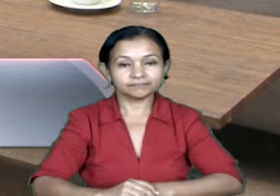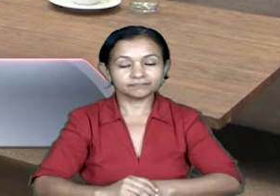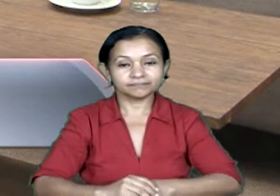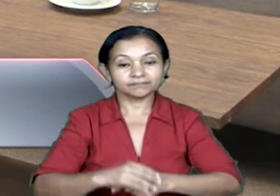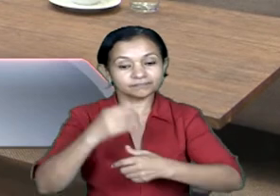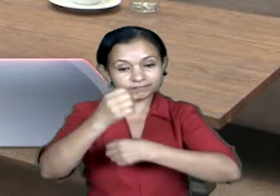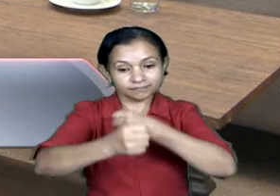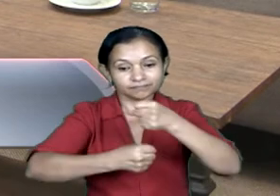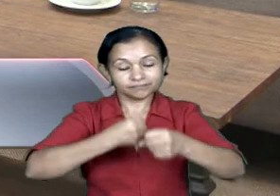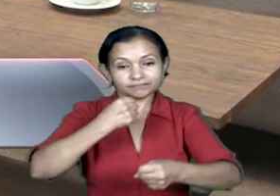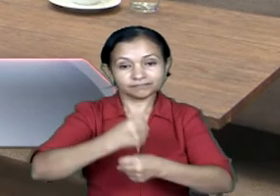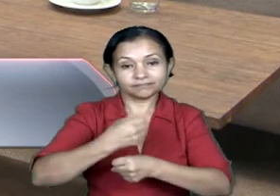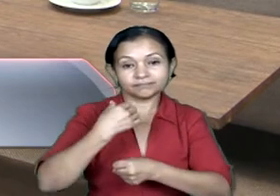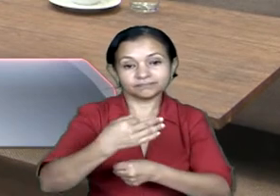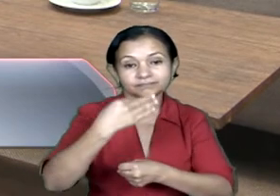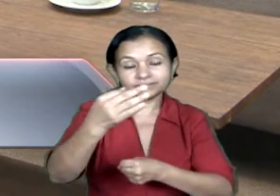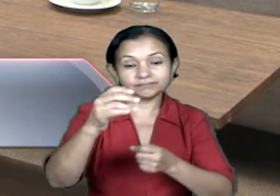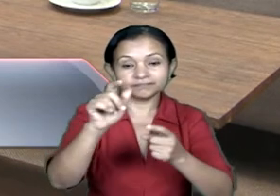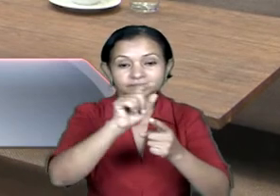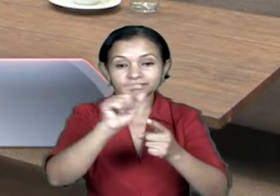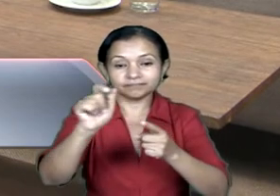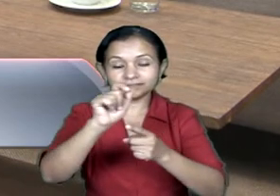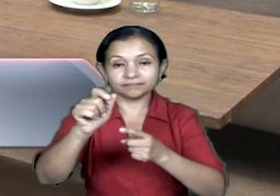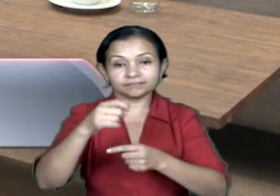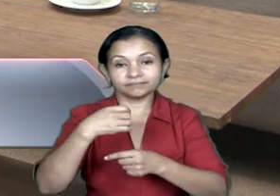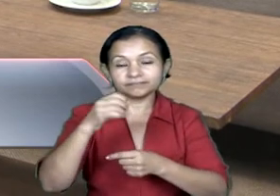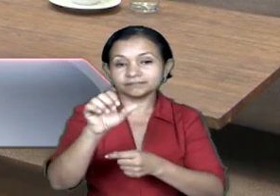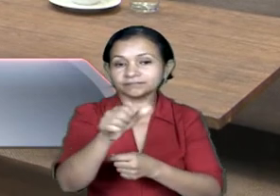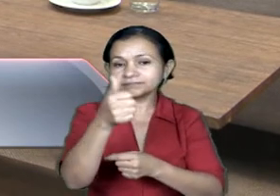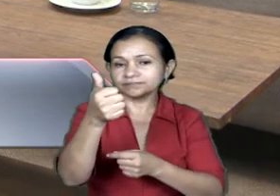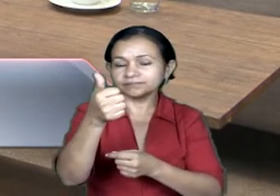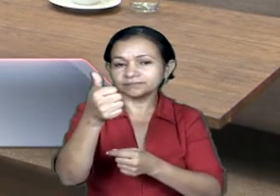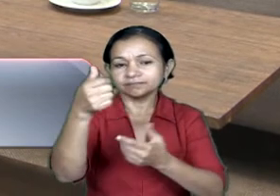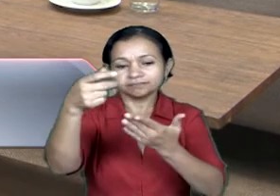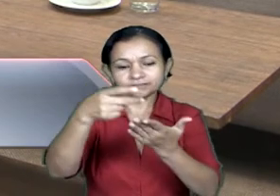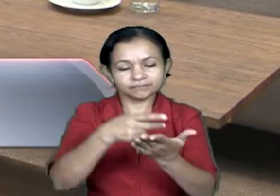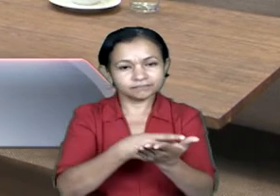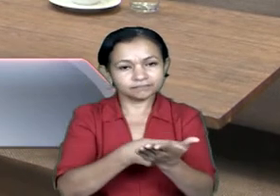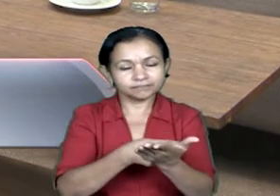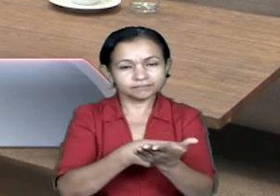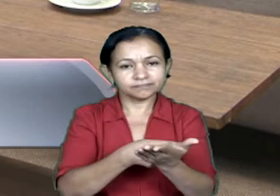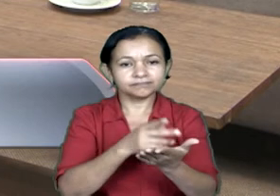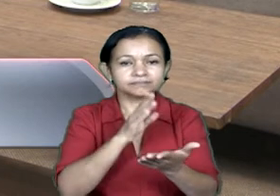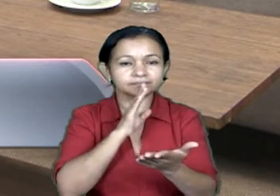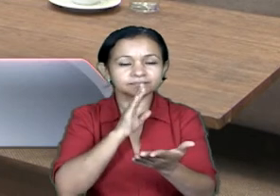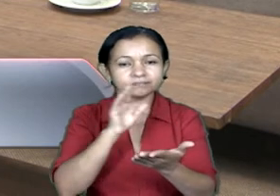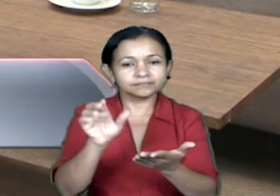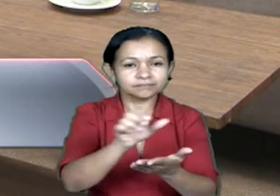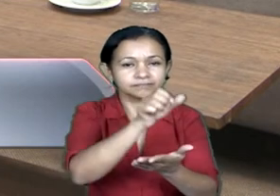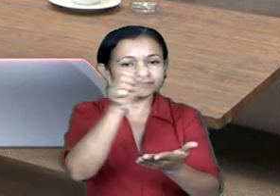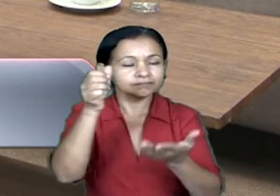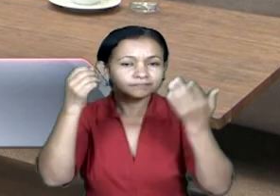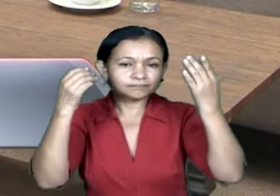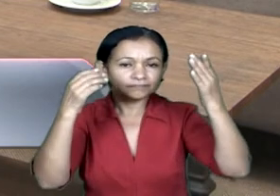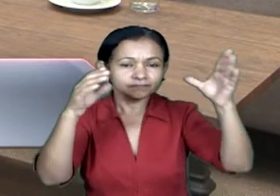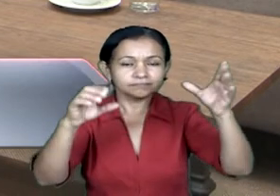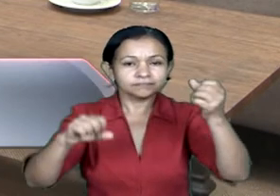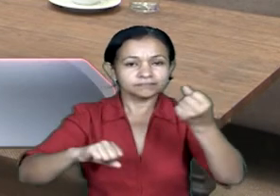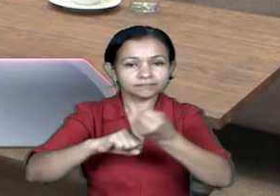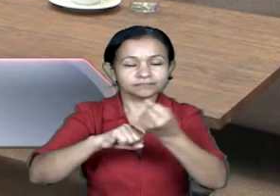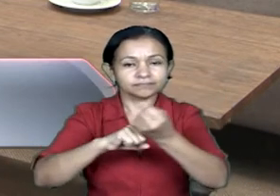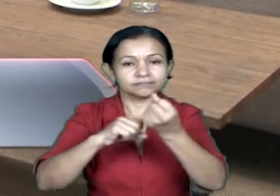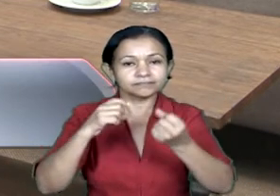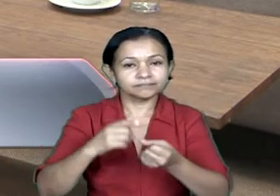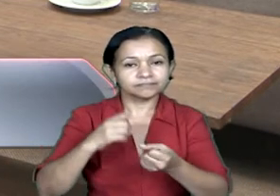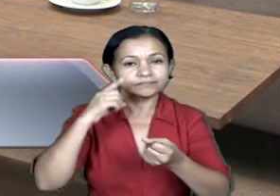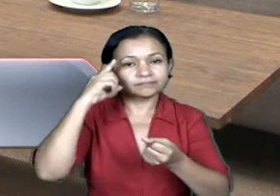próximos años, en los próximos meses venideros, usted nos habla de 6 proyectos, pero entiendo que también están relacionados en otros quehaceres, apoyando siempre el desarrollo de Nicaragua.